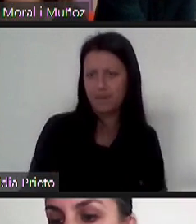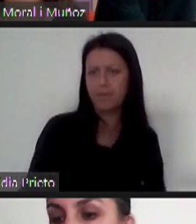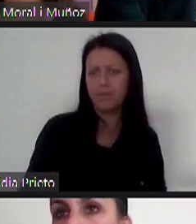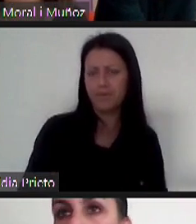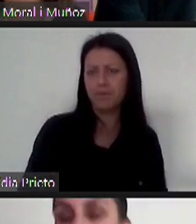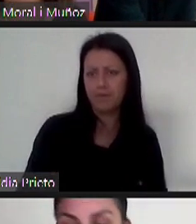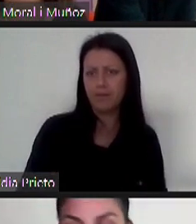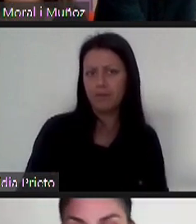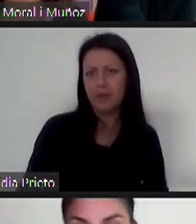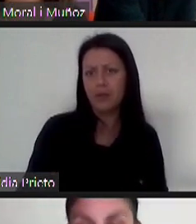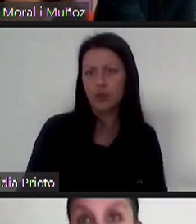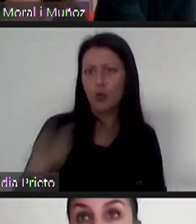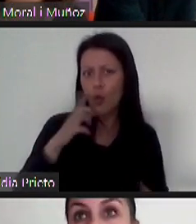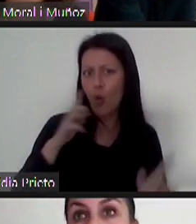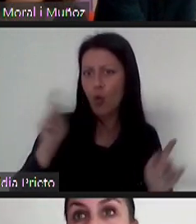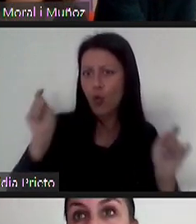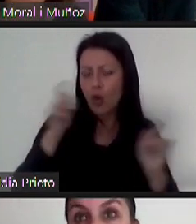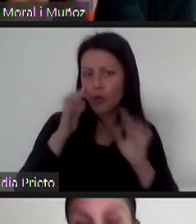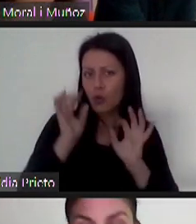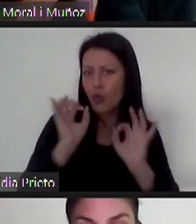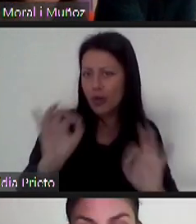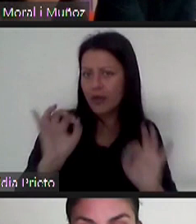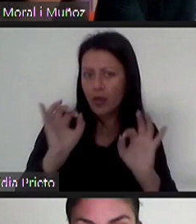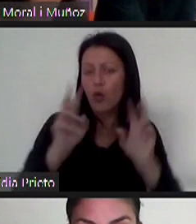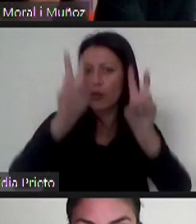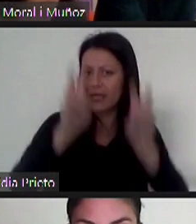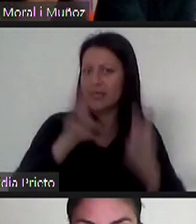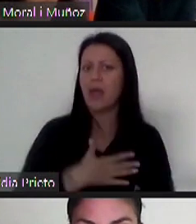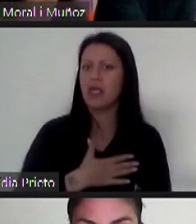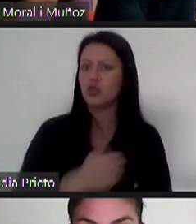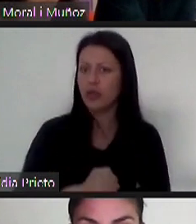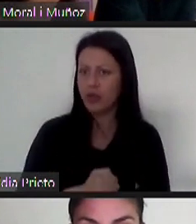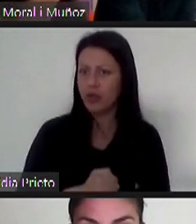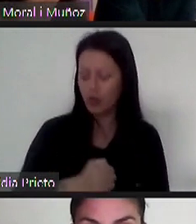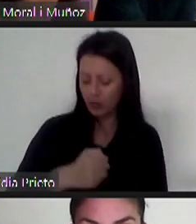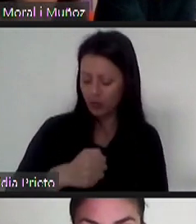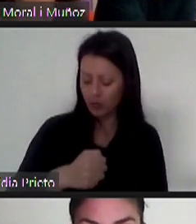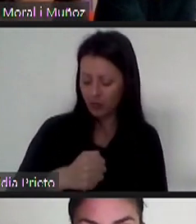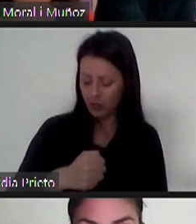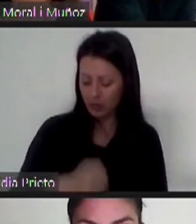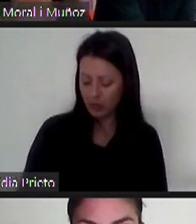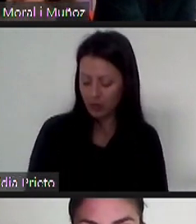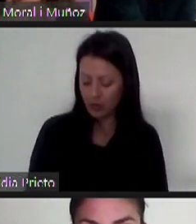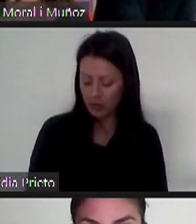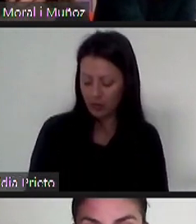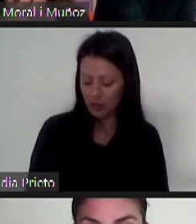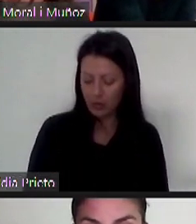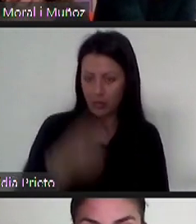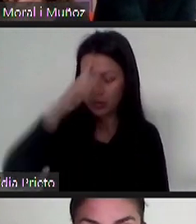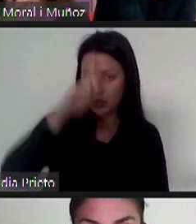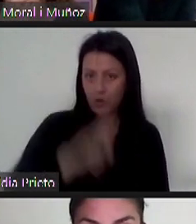que una alerta al tema de los suicidios, porque es verdad que quizá podríamos tener, no sé si es posible, vosotros que